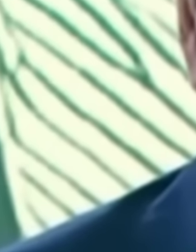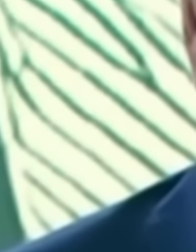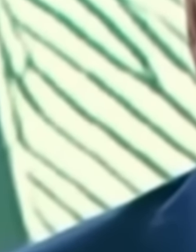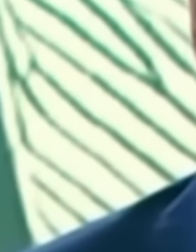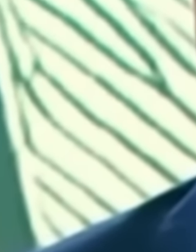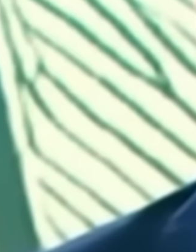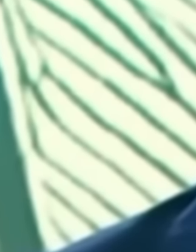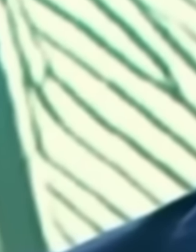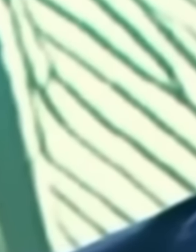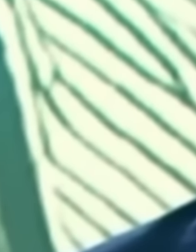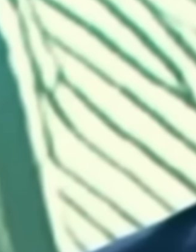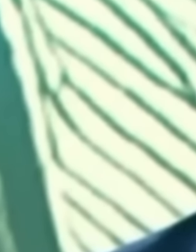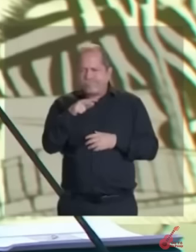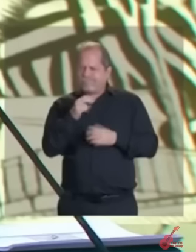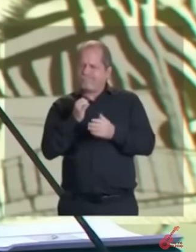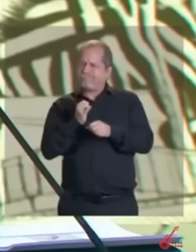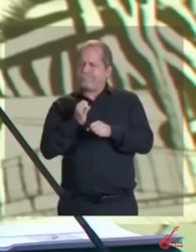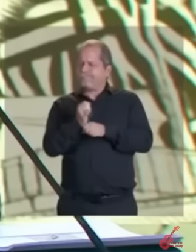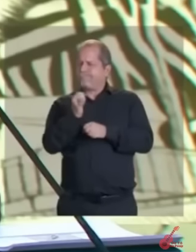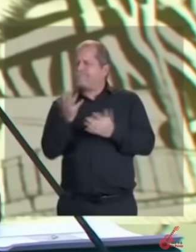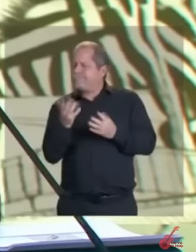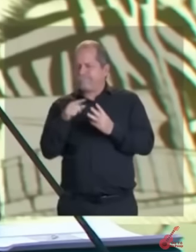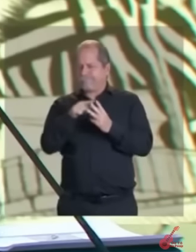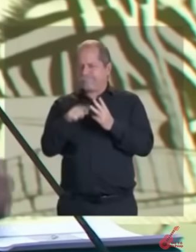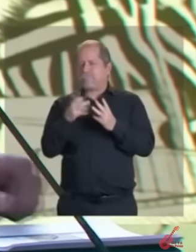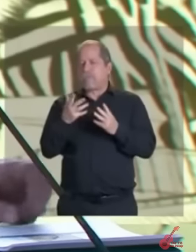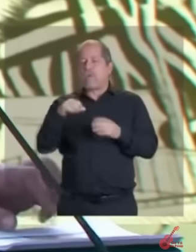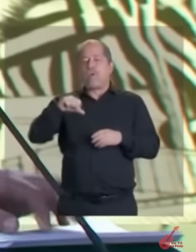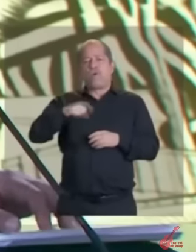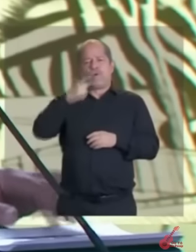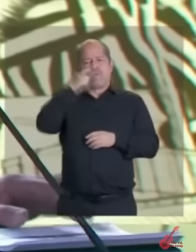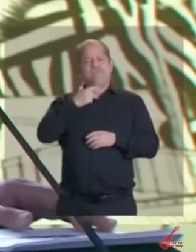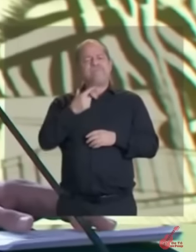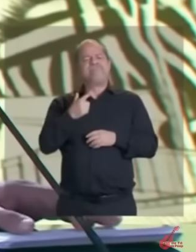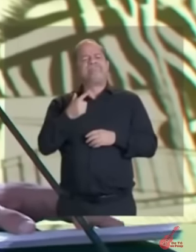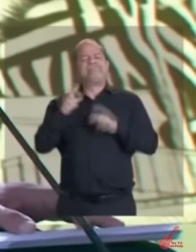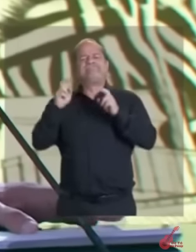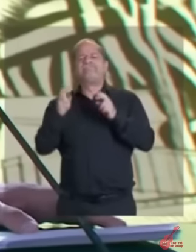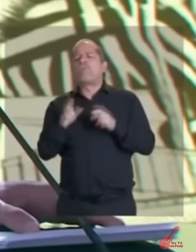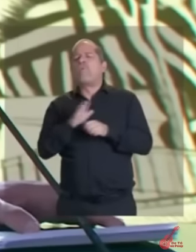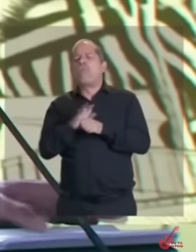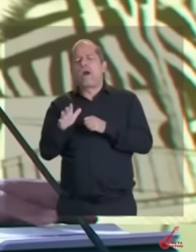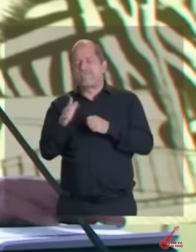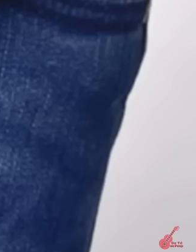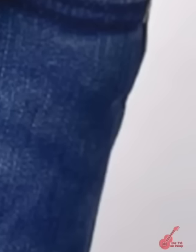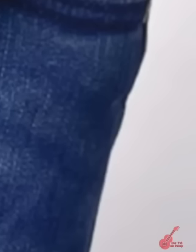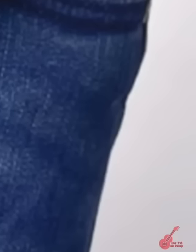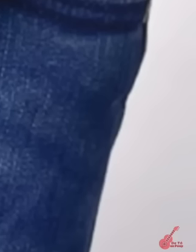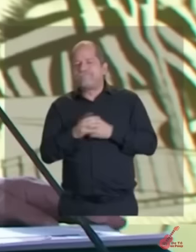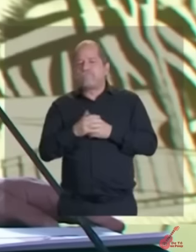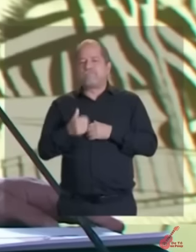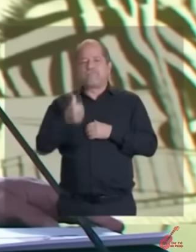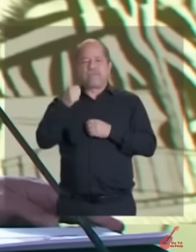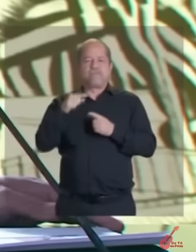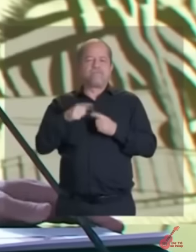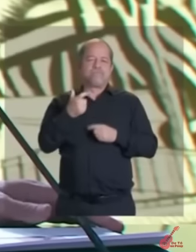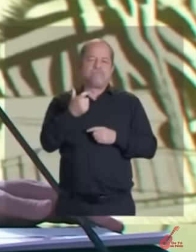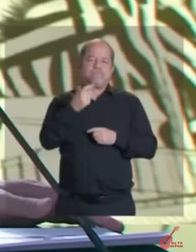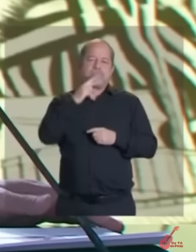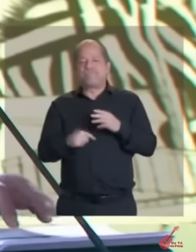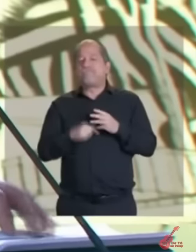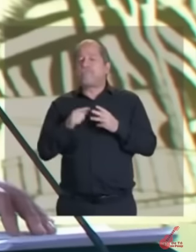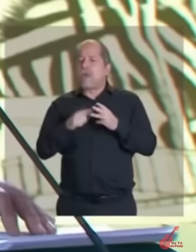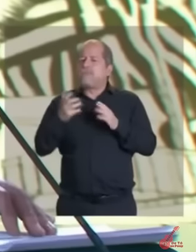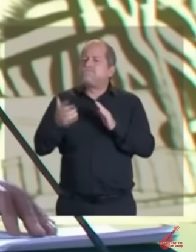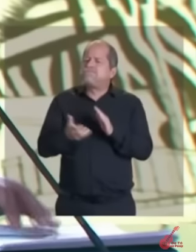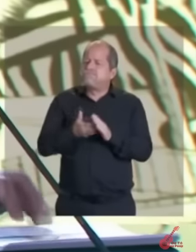güey. Sería más cómico que el real. Se ahora, todo esta noche a lo largo de este segundo debate son, en primer término, crecimiento del pene con la